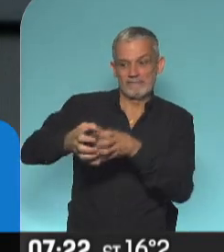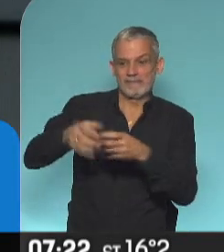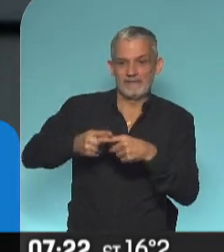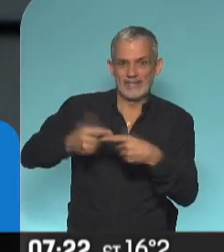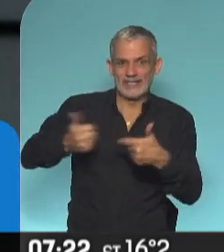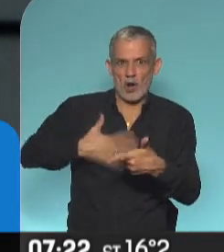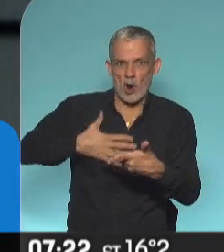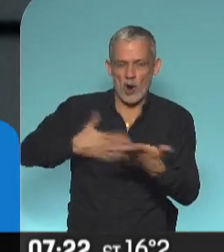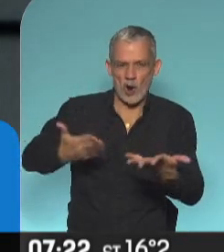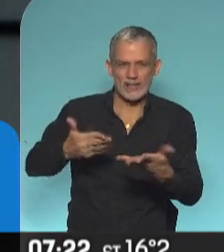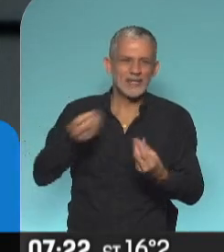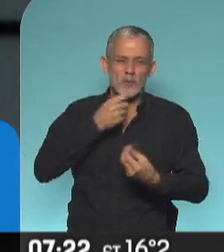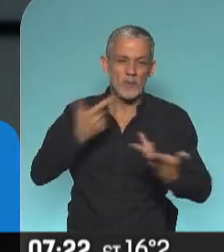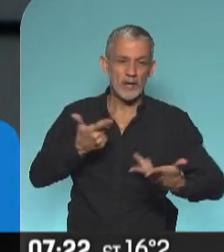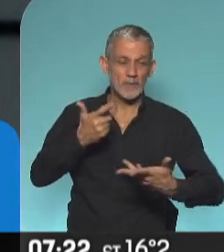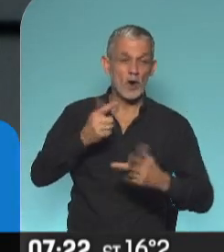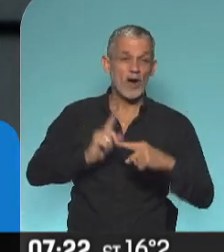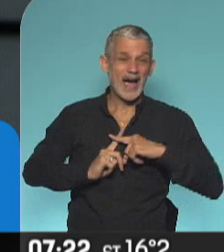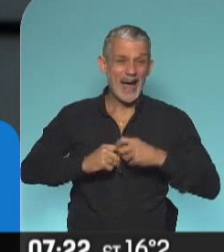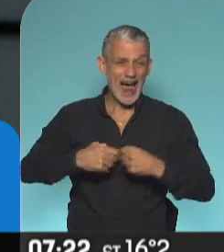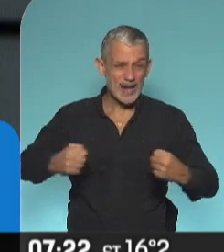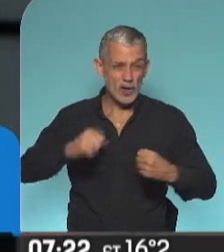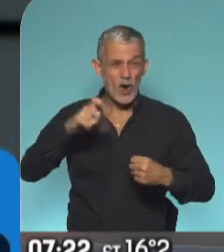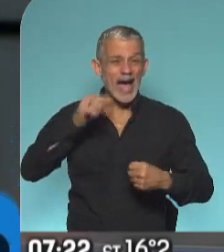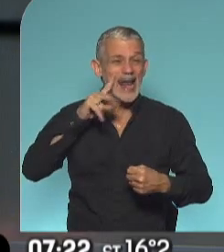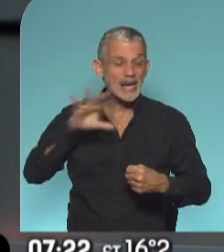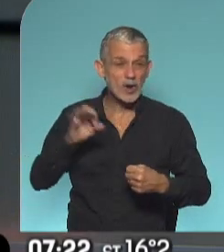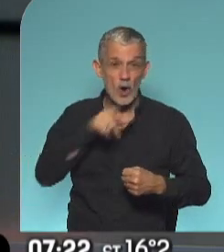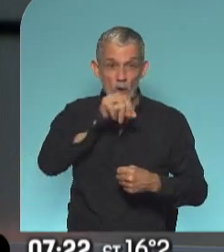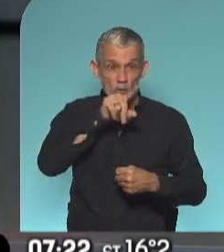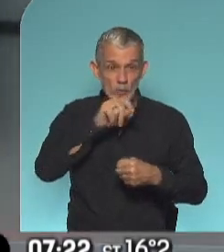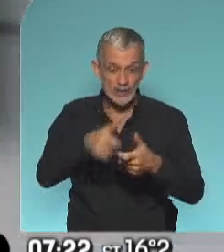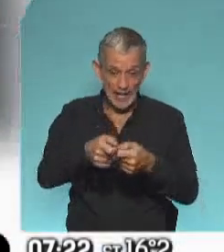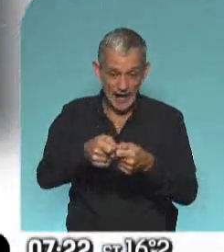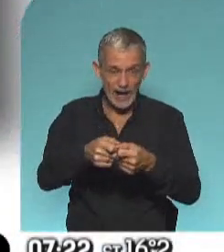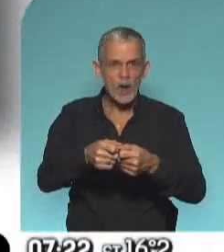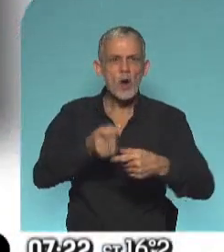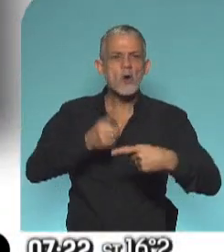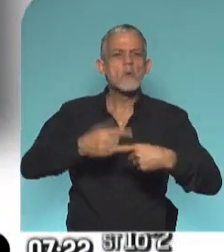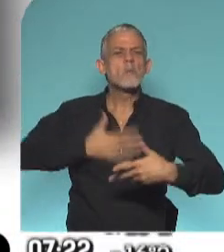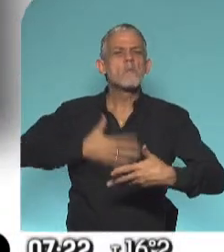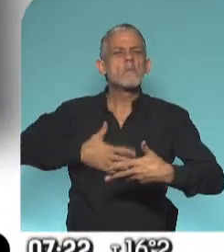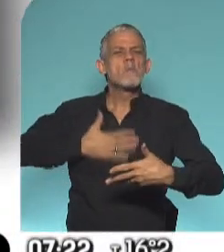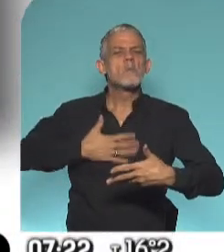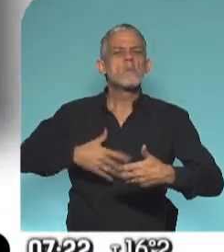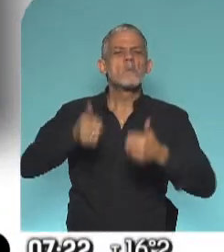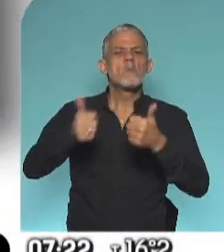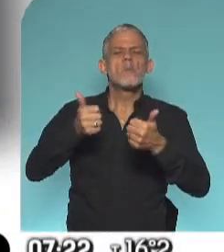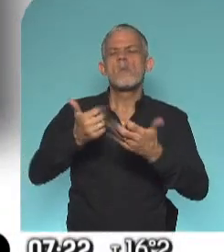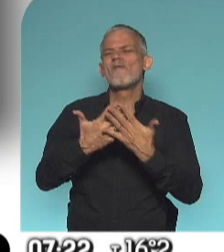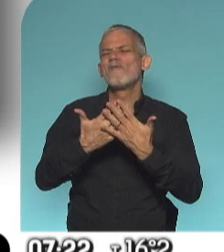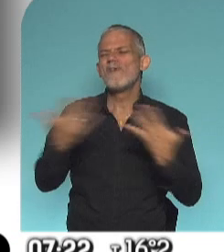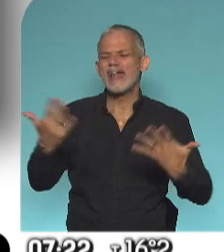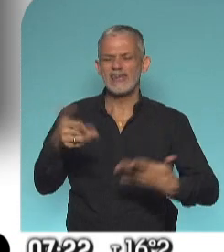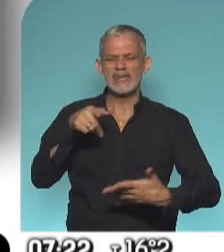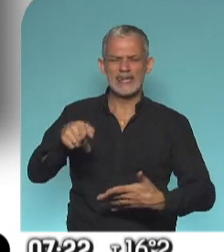claramente políticos. El caso de Elisa Carrió, que en su cuenta de Twitter celebró abiertamente esta resolución de